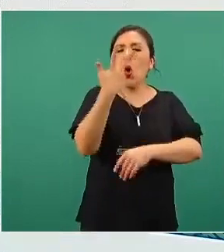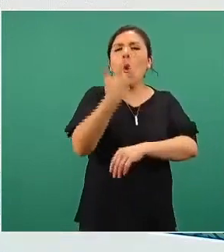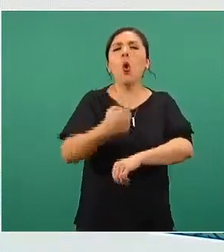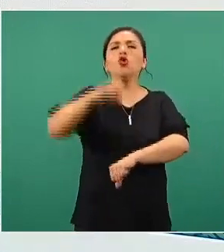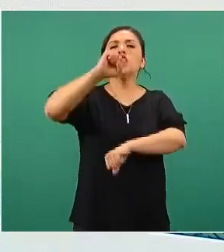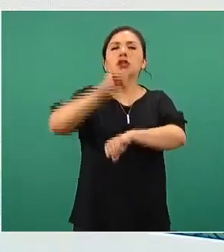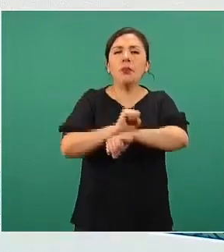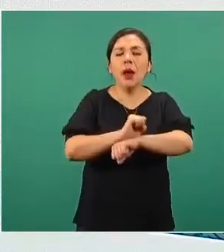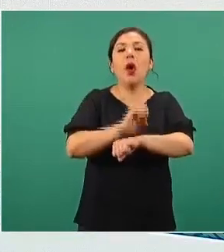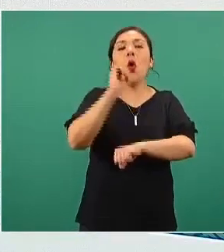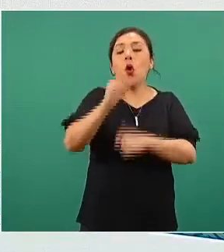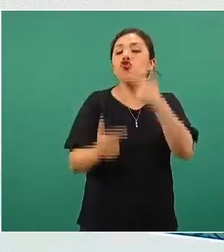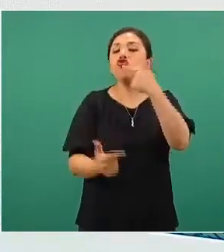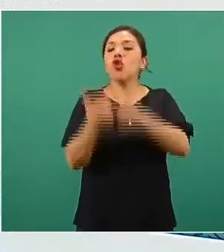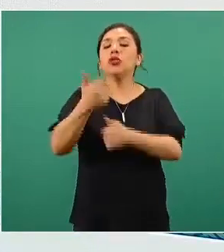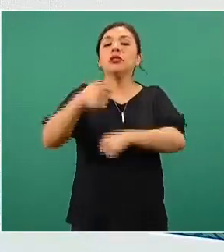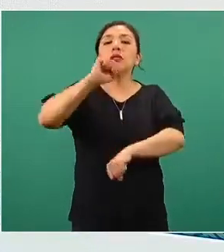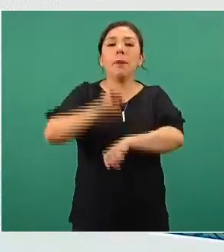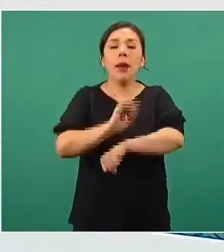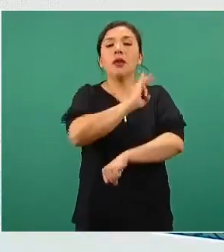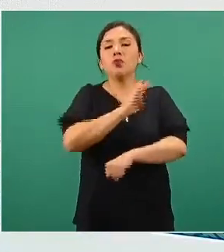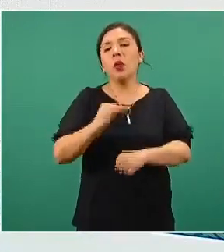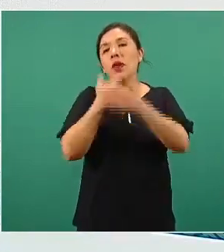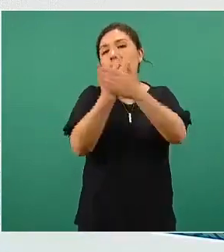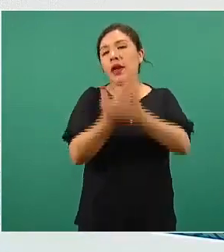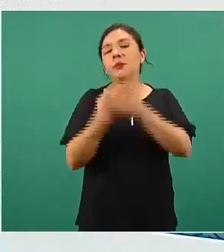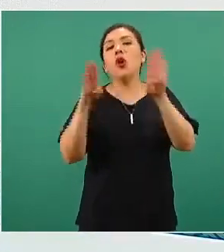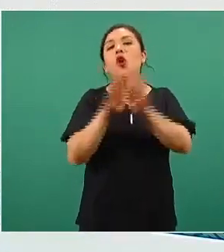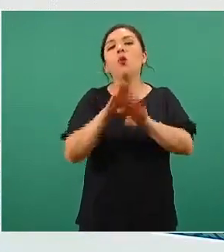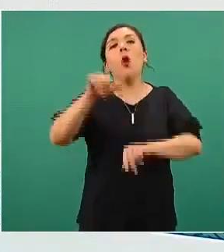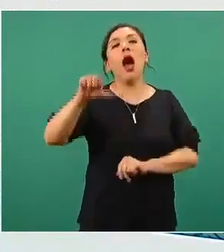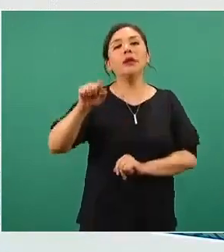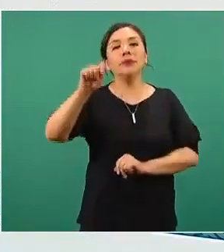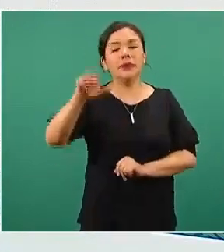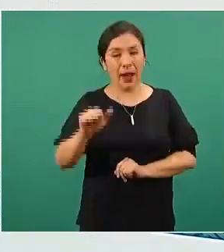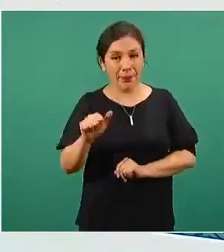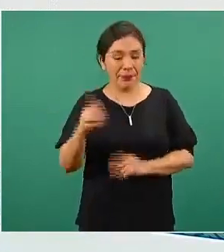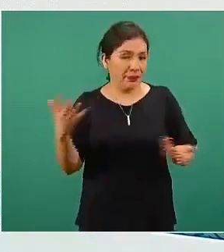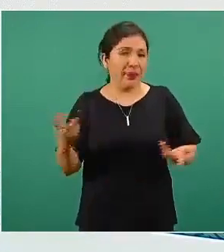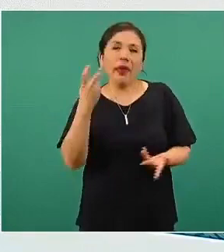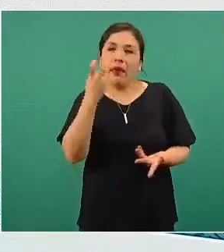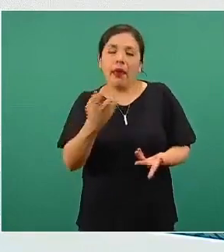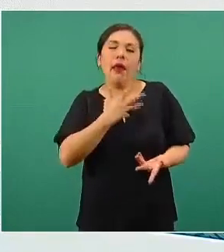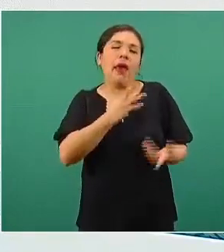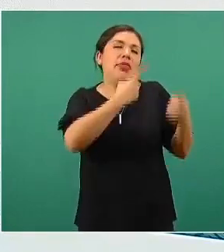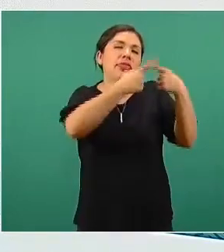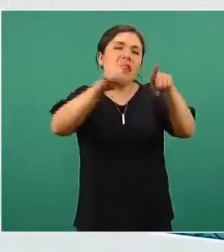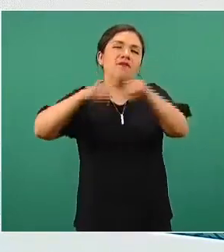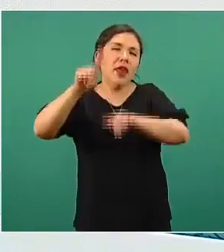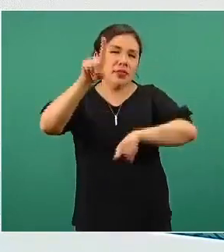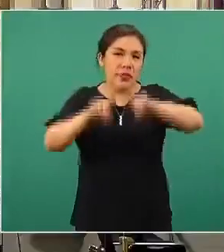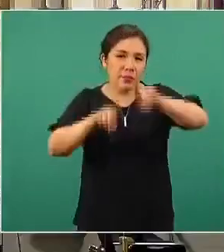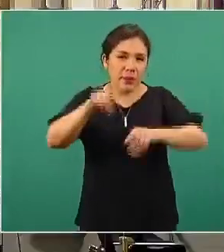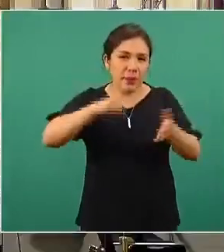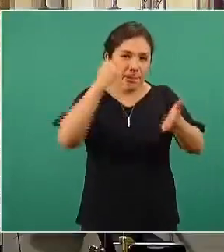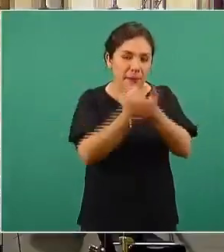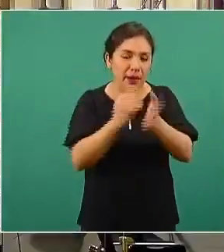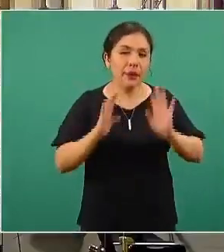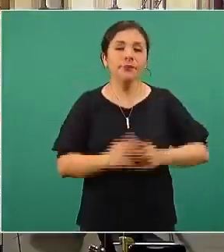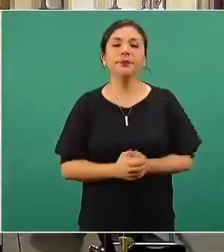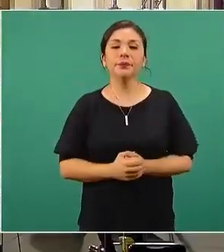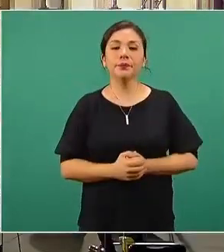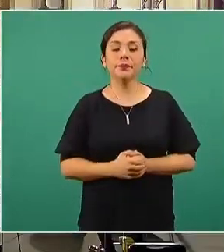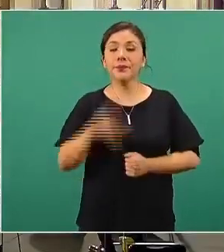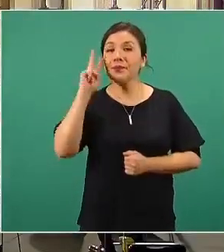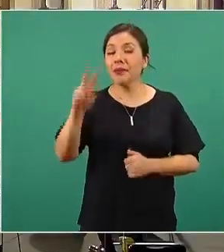y hasta 12 semanas después, como el caso de la vacuna Astra, y así sucesivamente.